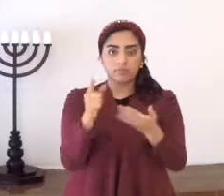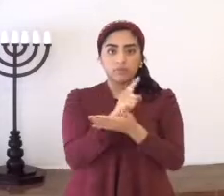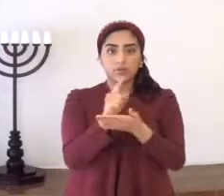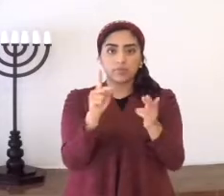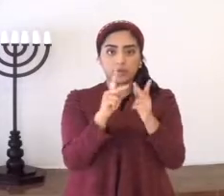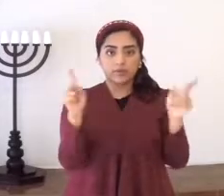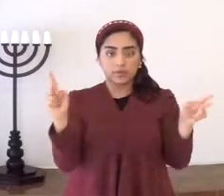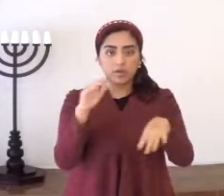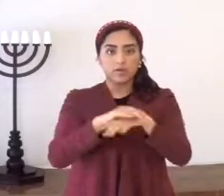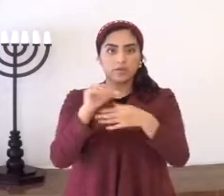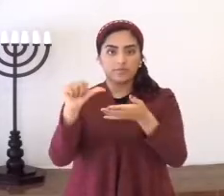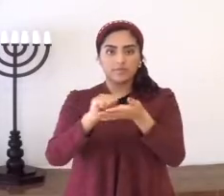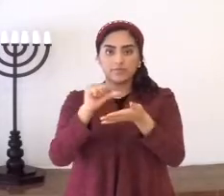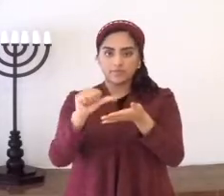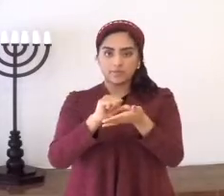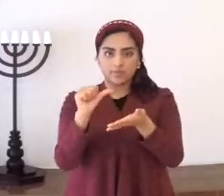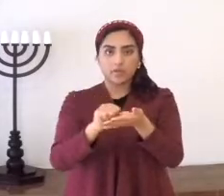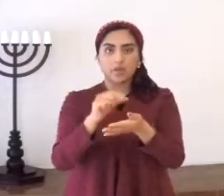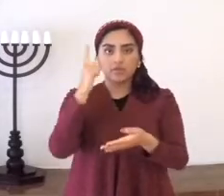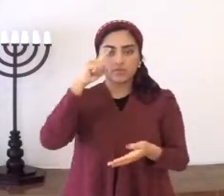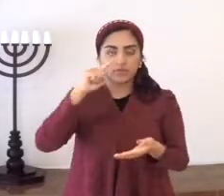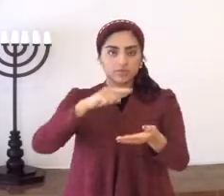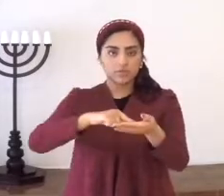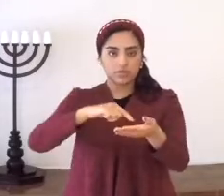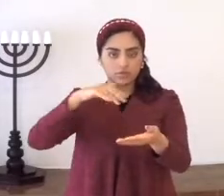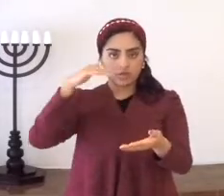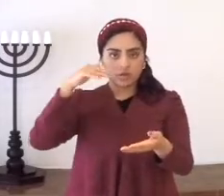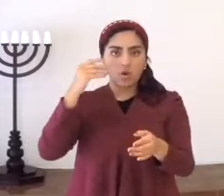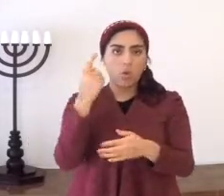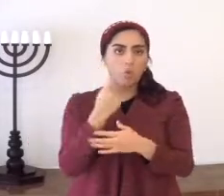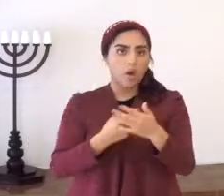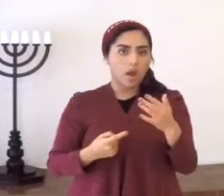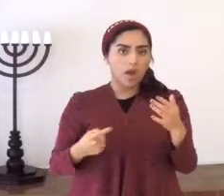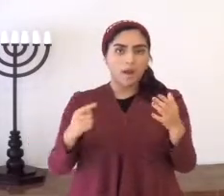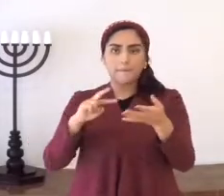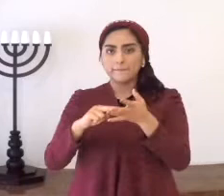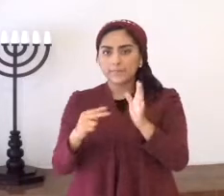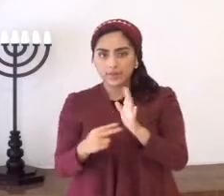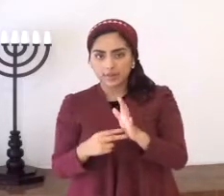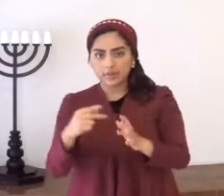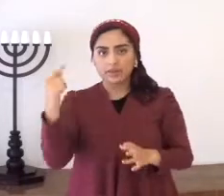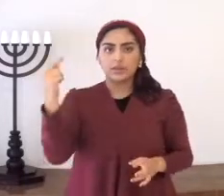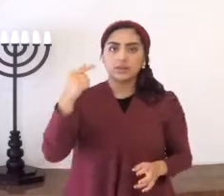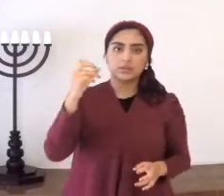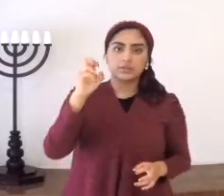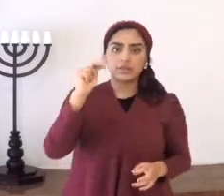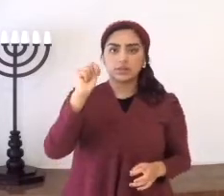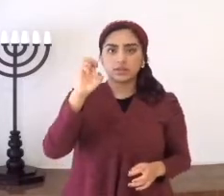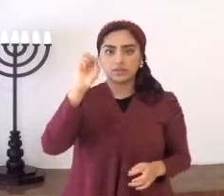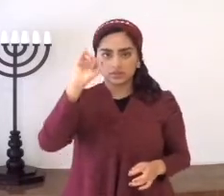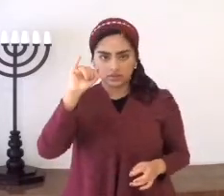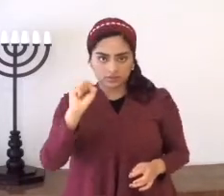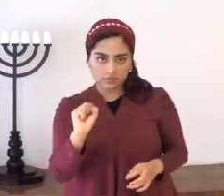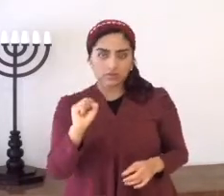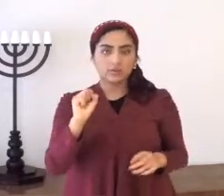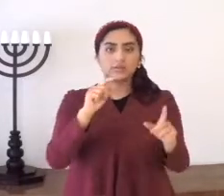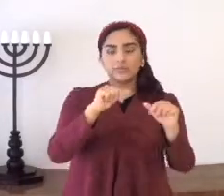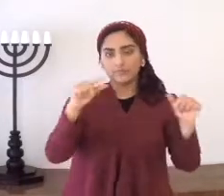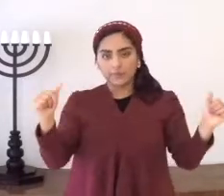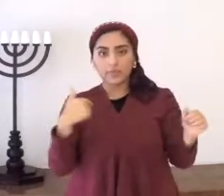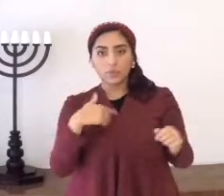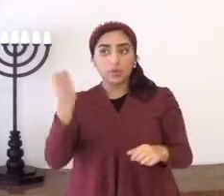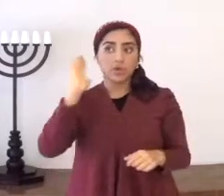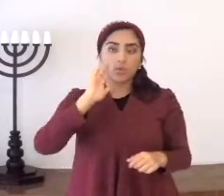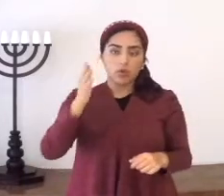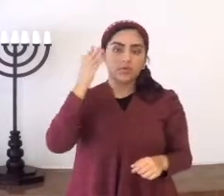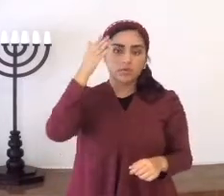tinieblas. Tienes las parashot en la página de internet para estudiar qué es según Bereshit, y después repasaremos